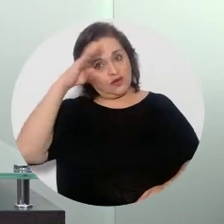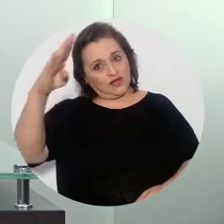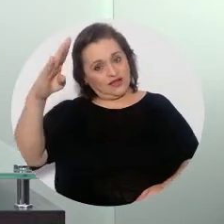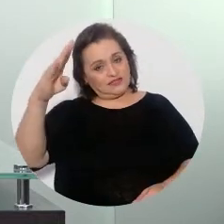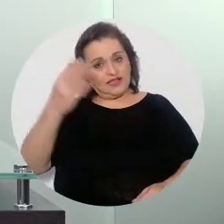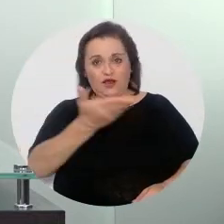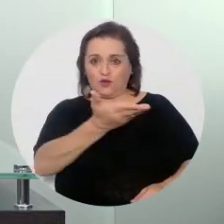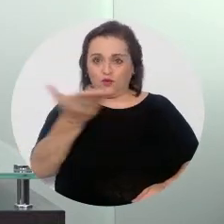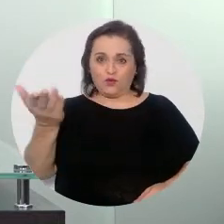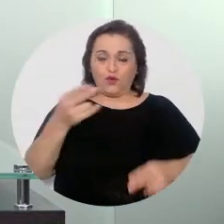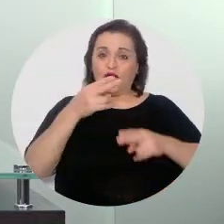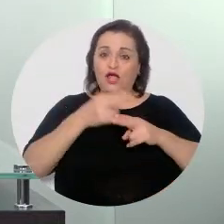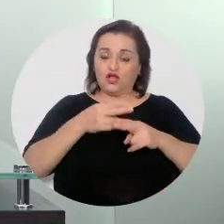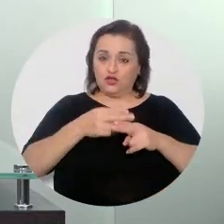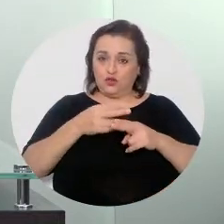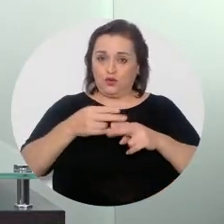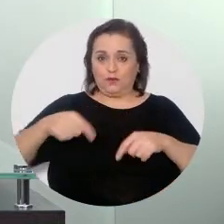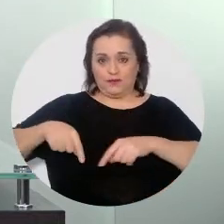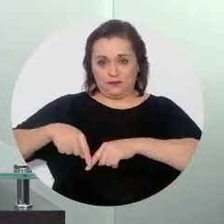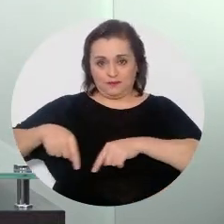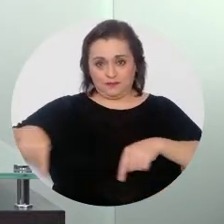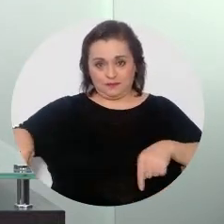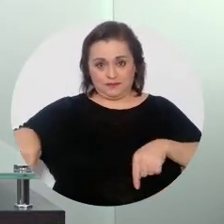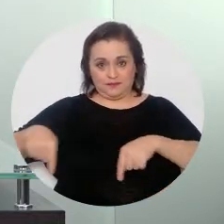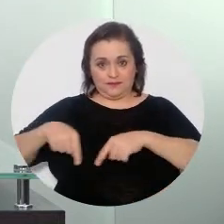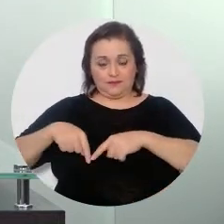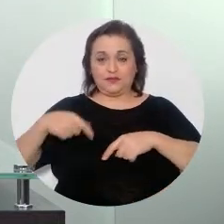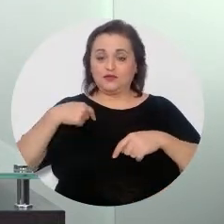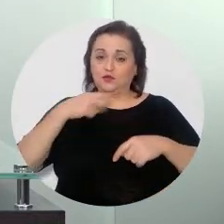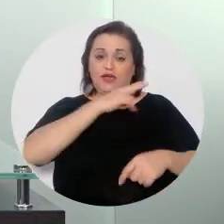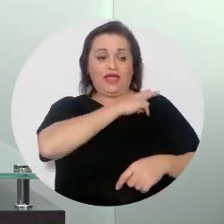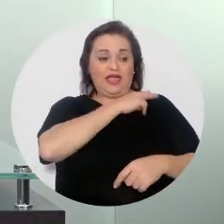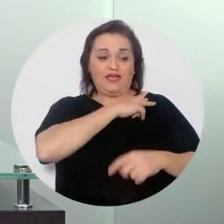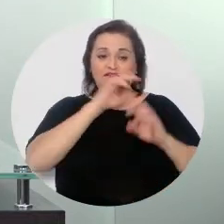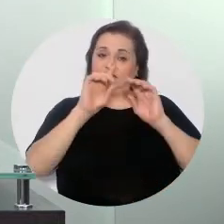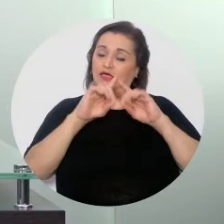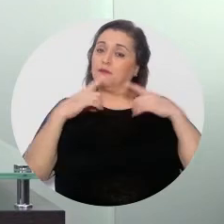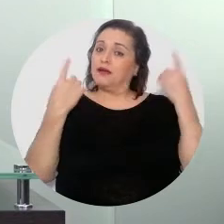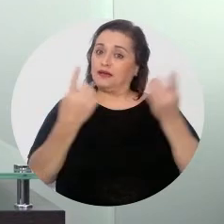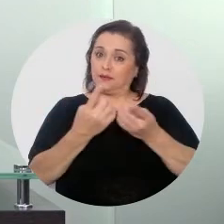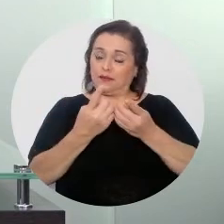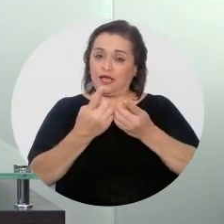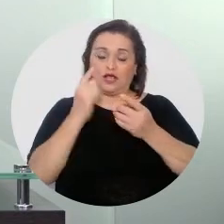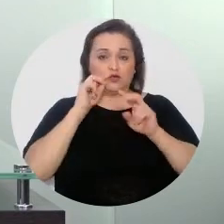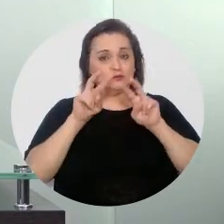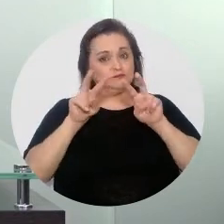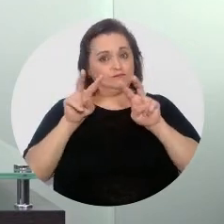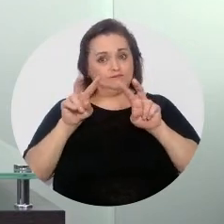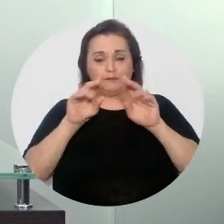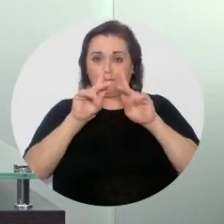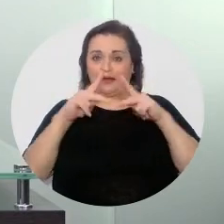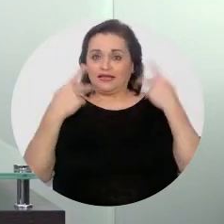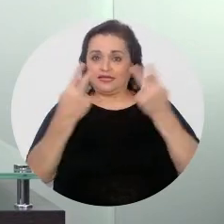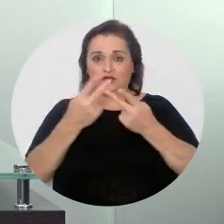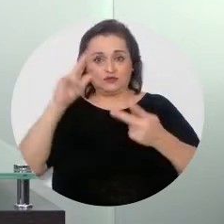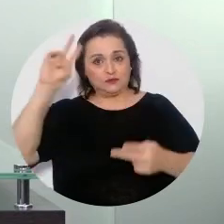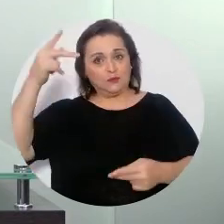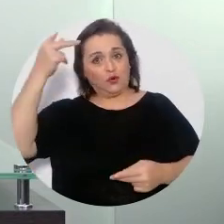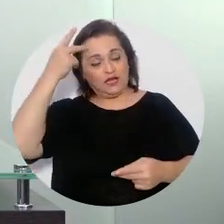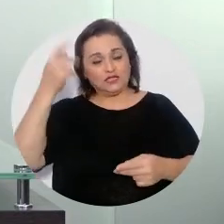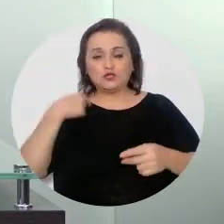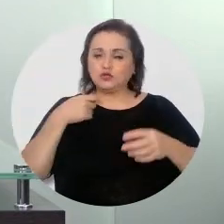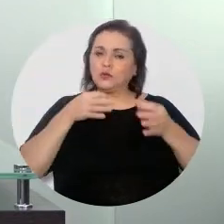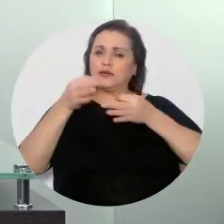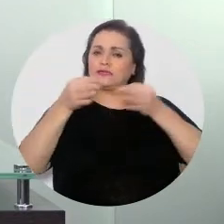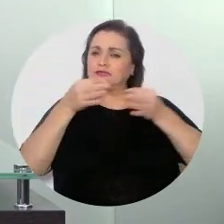Reciban un cordial saludo. Mi nombre es Ronald Chacón, soy el jefe del Departamento de Financiamiento de Partidos Políticos y